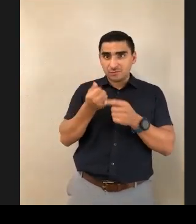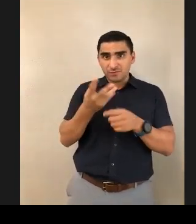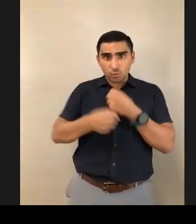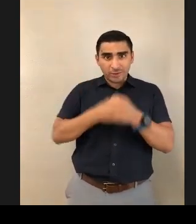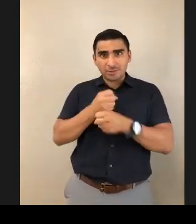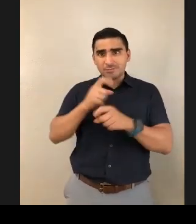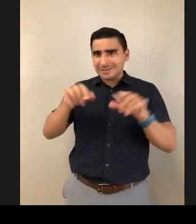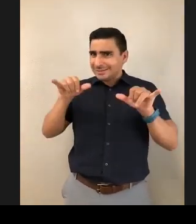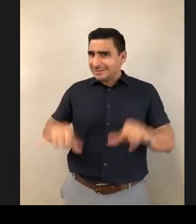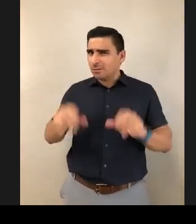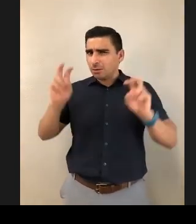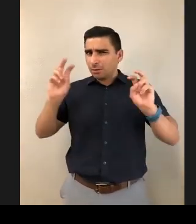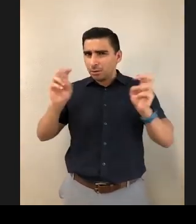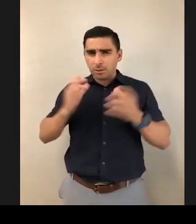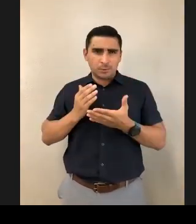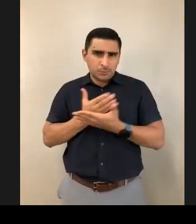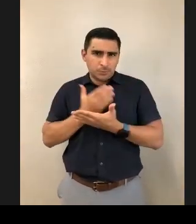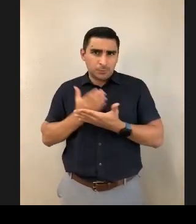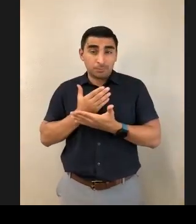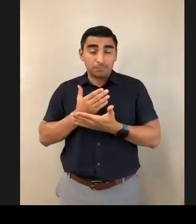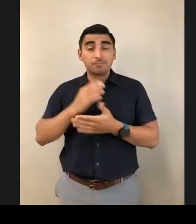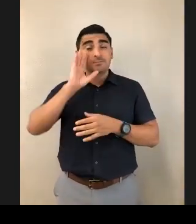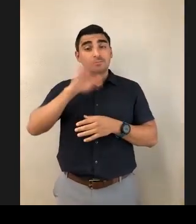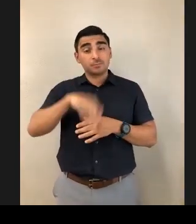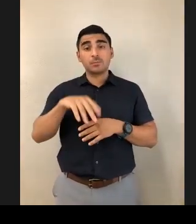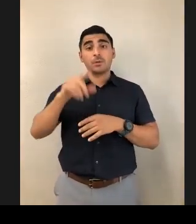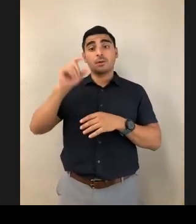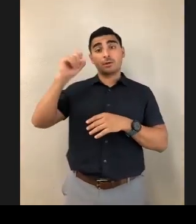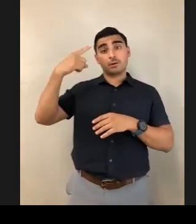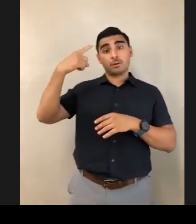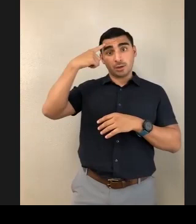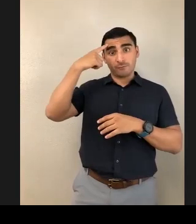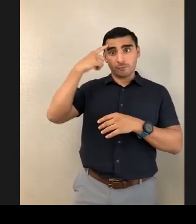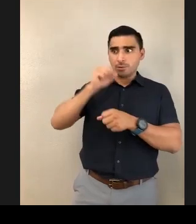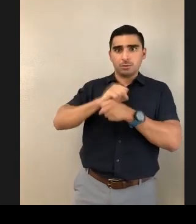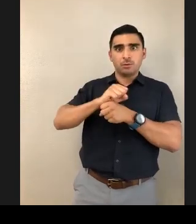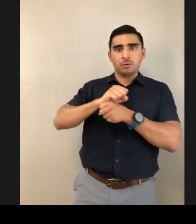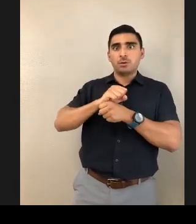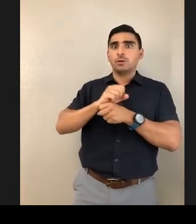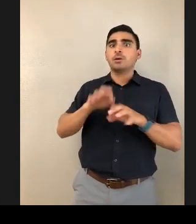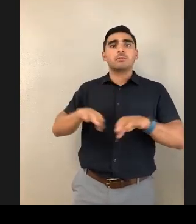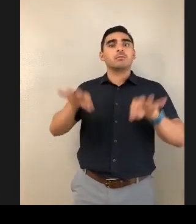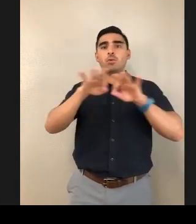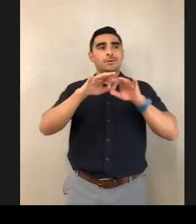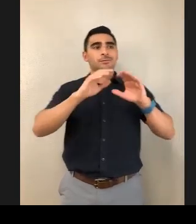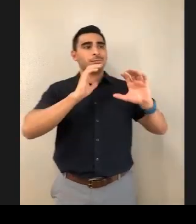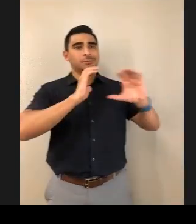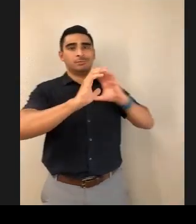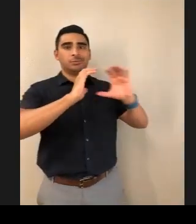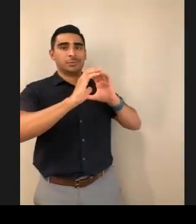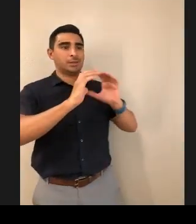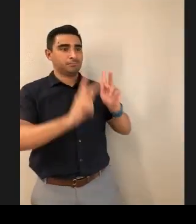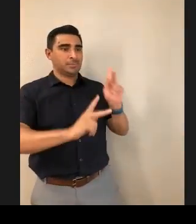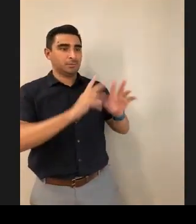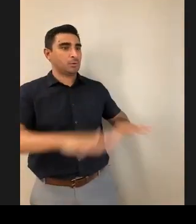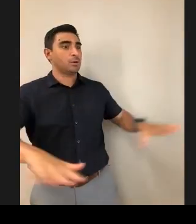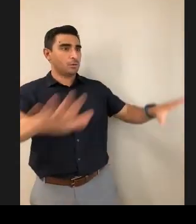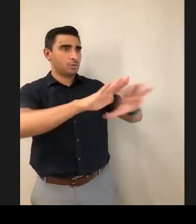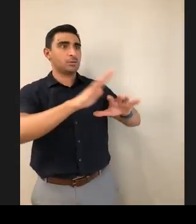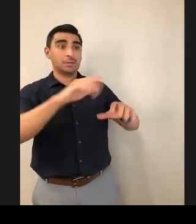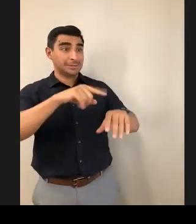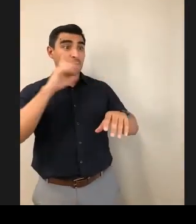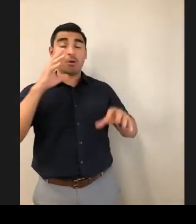por 2 años. Es algo muy reciente. En el gobierno, trabajo del gobierno, lo importante es